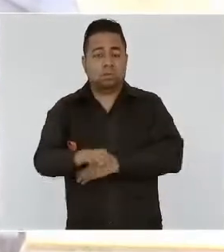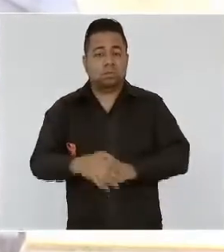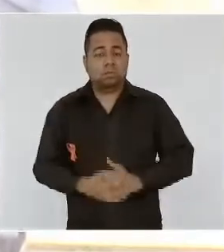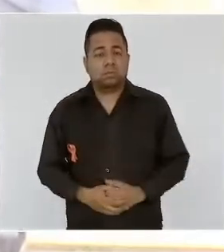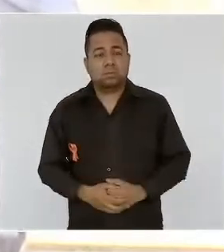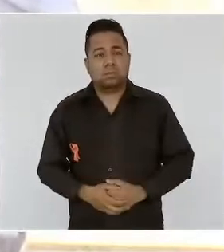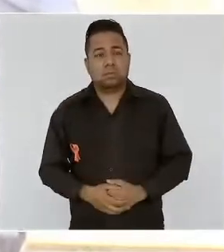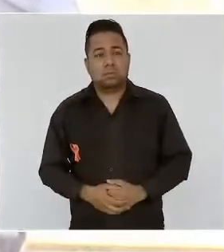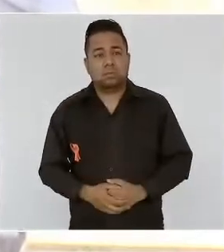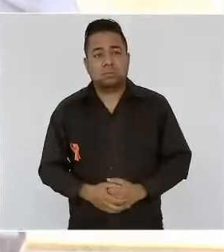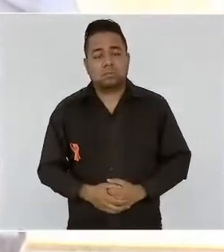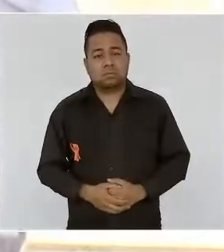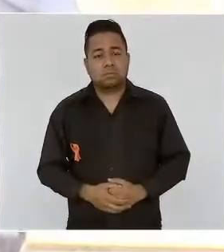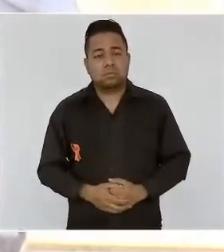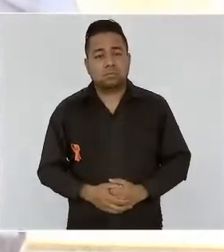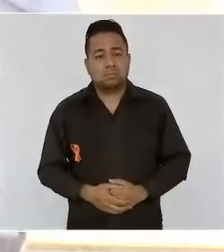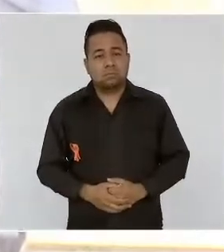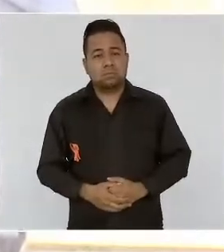entonces,